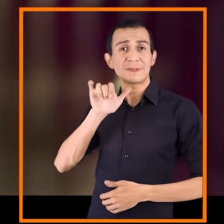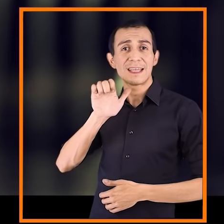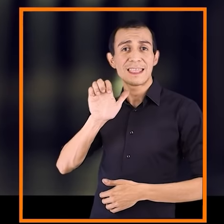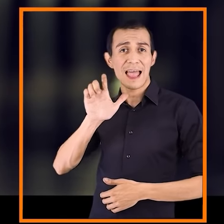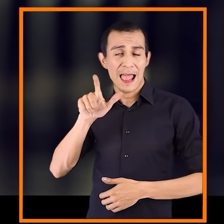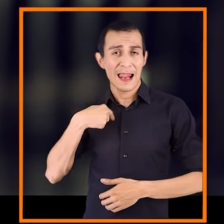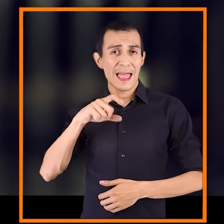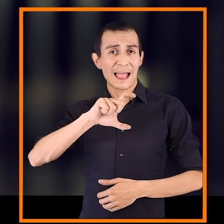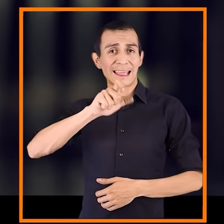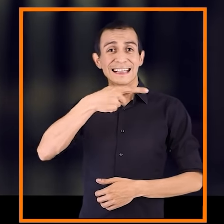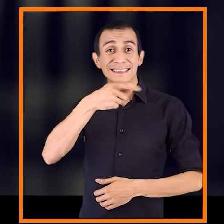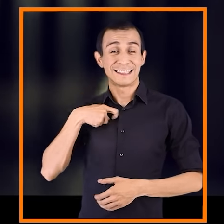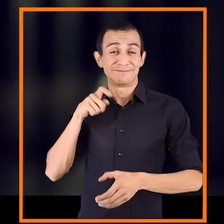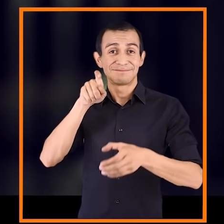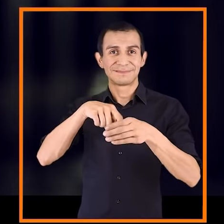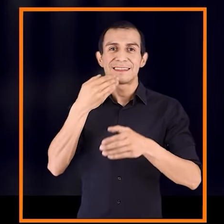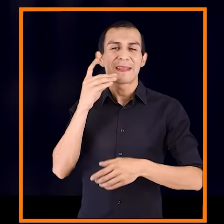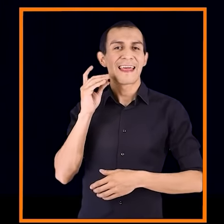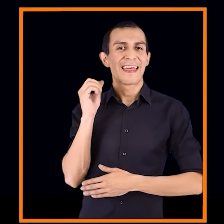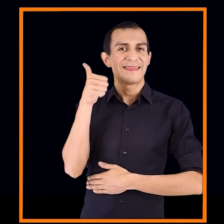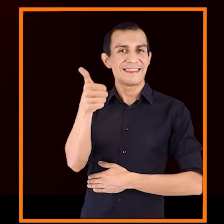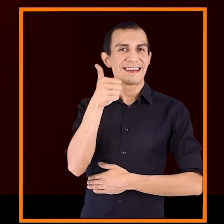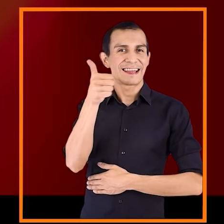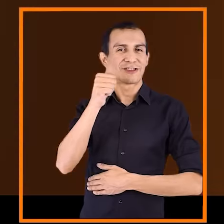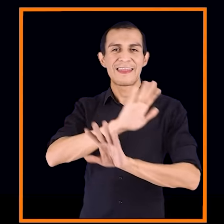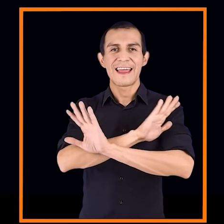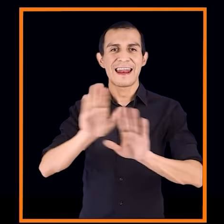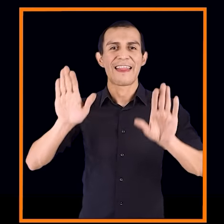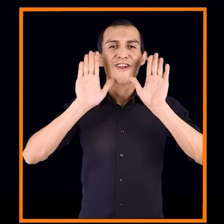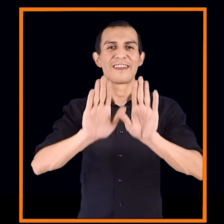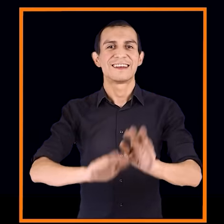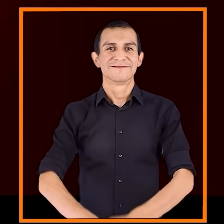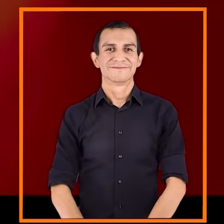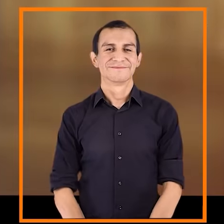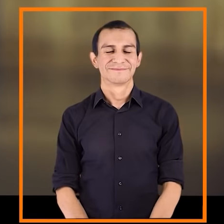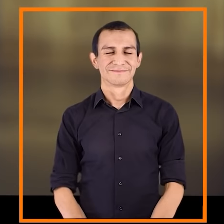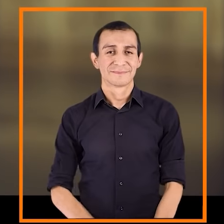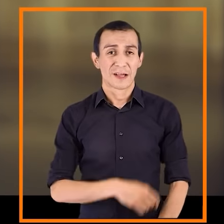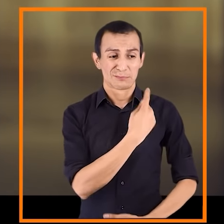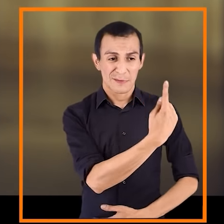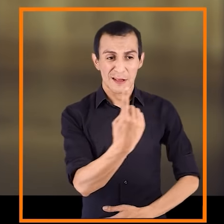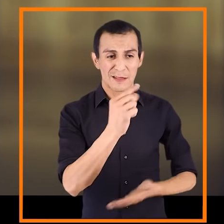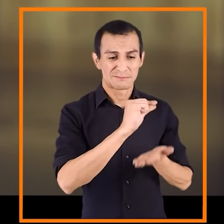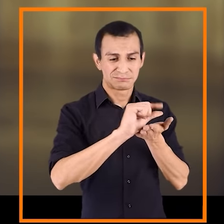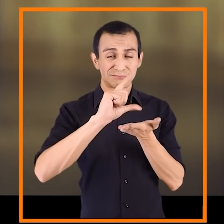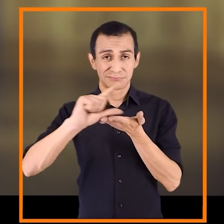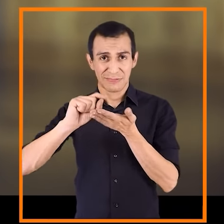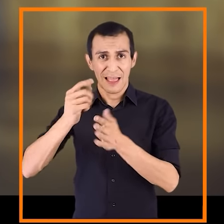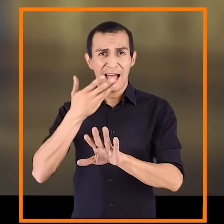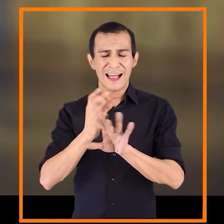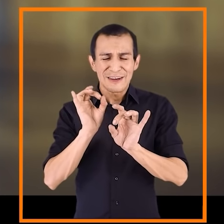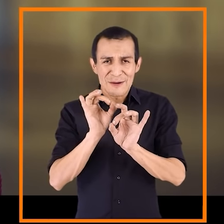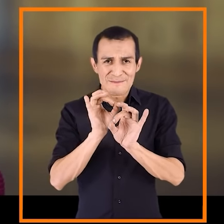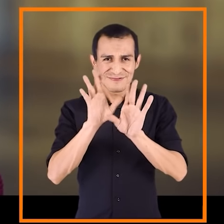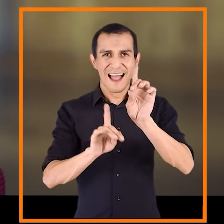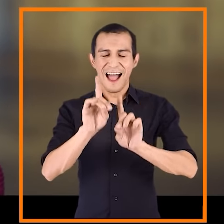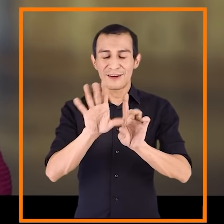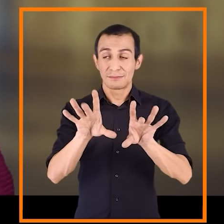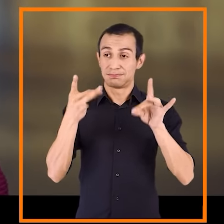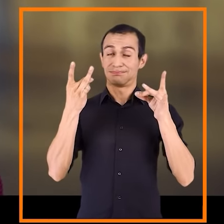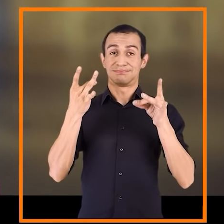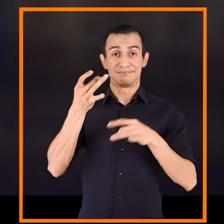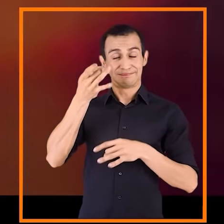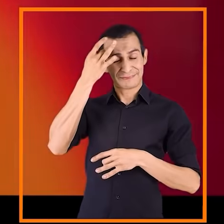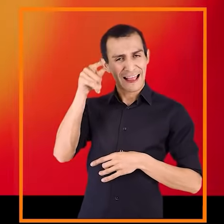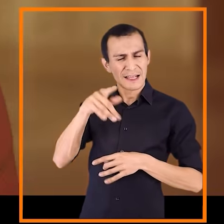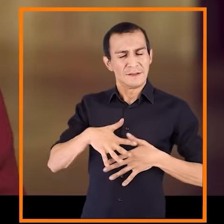Yael Skolnick, G100 y directora de Nada nos detiene. Cada emprendimiento tiene su chispita o algo que te